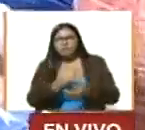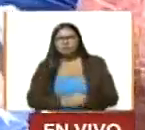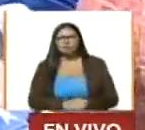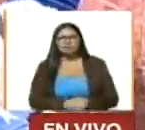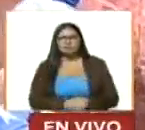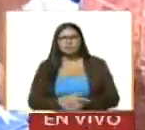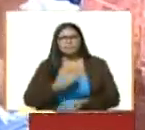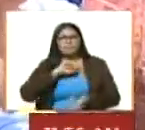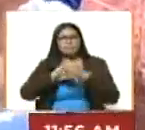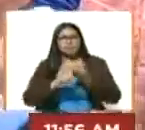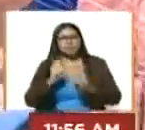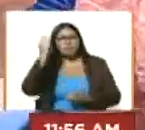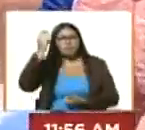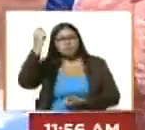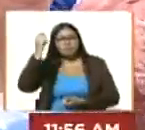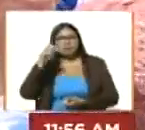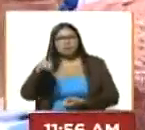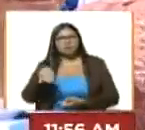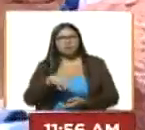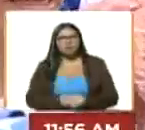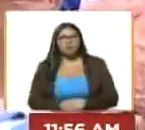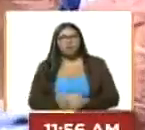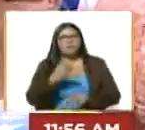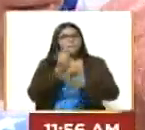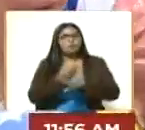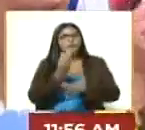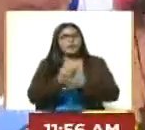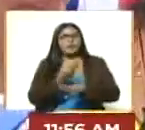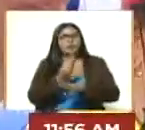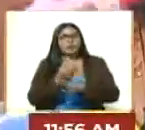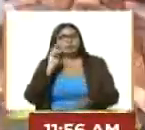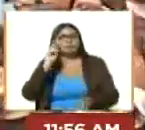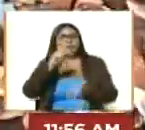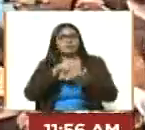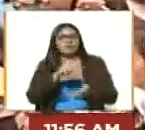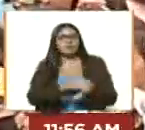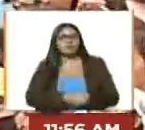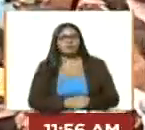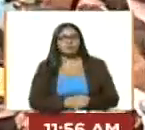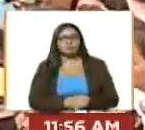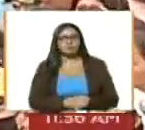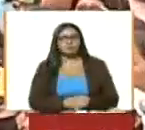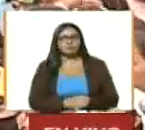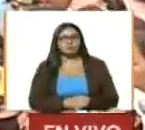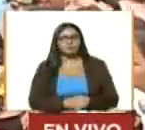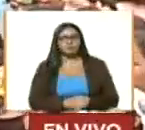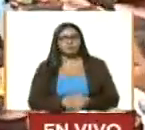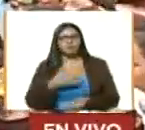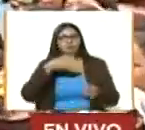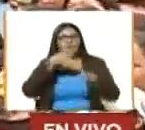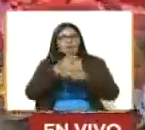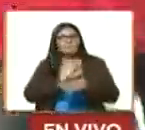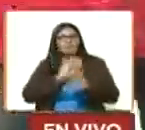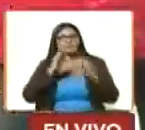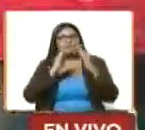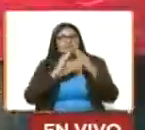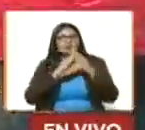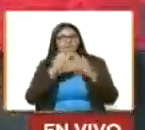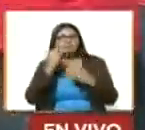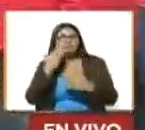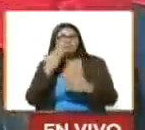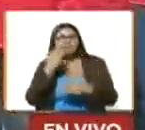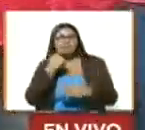Marleni, diputada por el estado Monagas, está aquí presente. Yo iba para la casa, ya casa de mi mamá, y le decía a